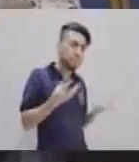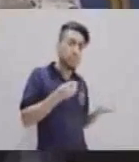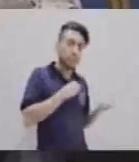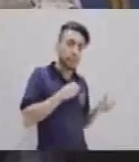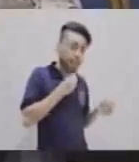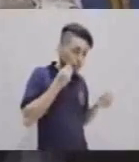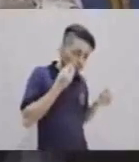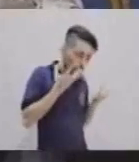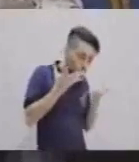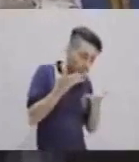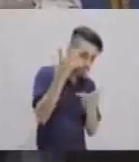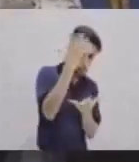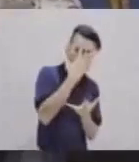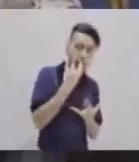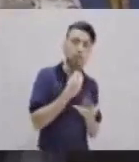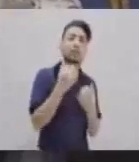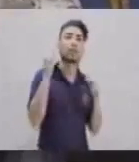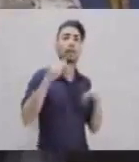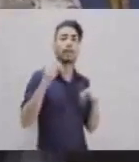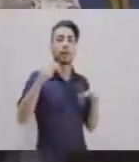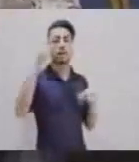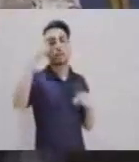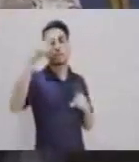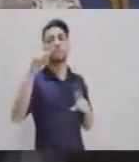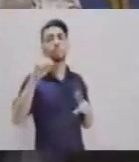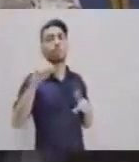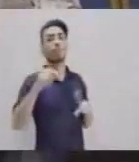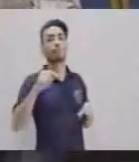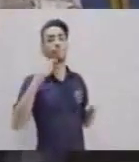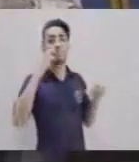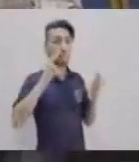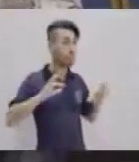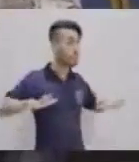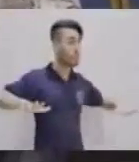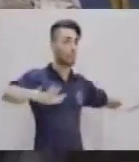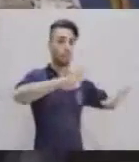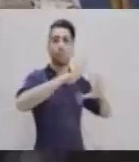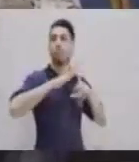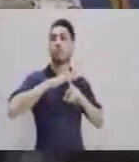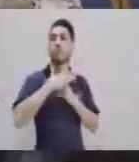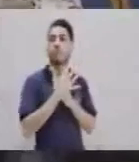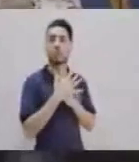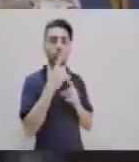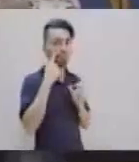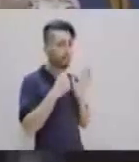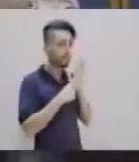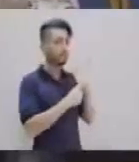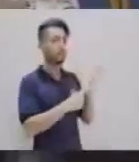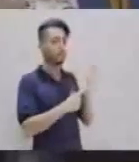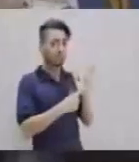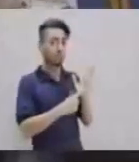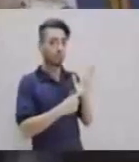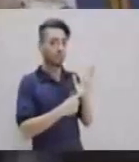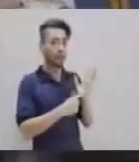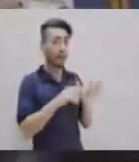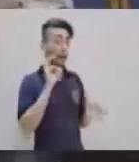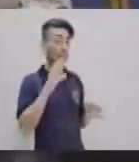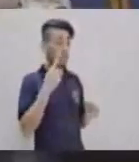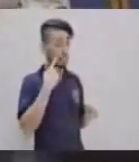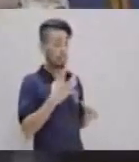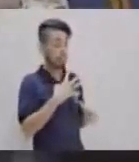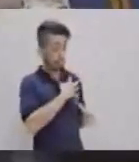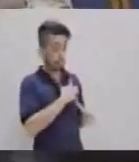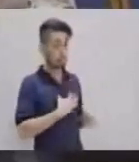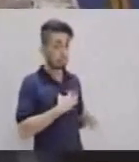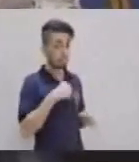es encontrar la belleza que hay en esa realidad. Es decir, plantea la realidad, y a veces es muy cruda